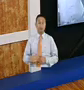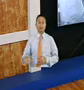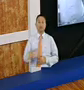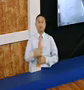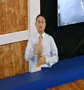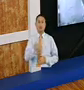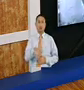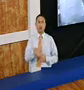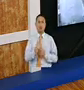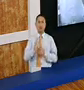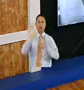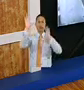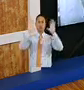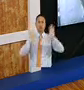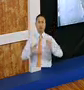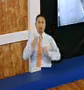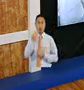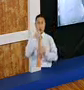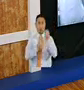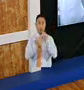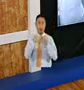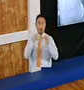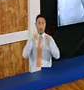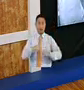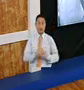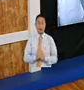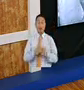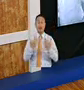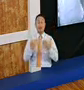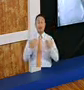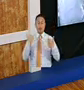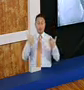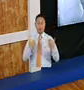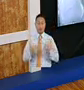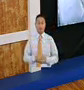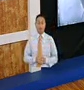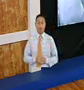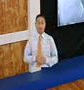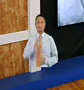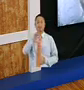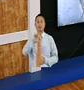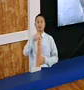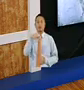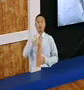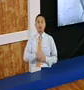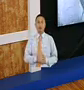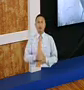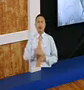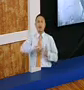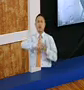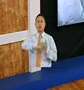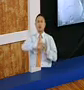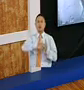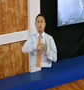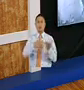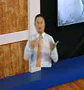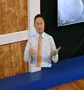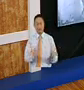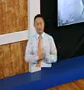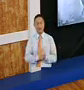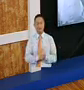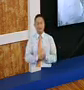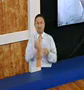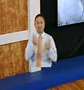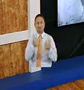una gran feria gastronómica, artesanal y textil. Don Topo, cuyes en mano usted, así me